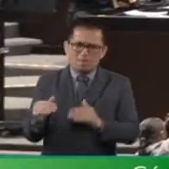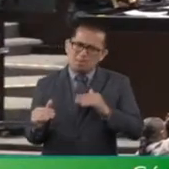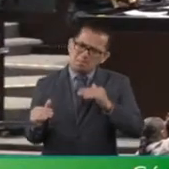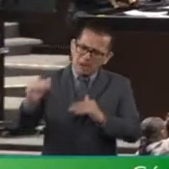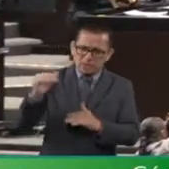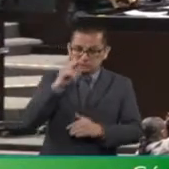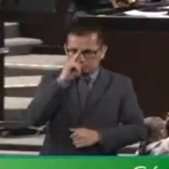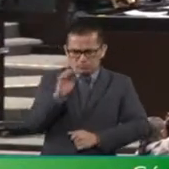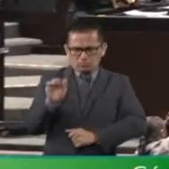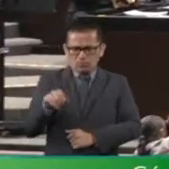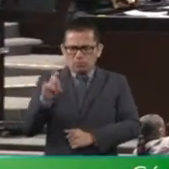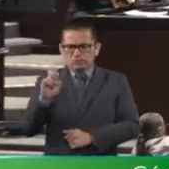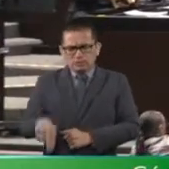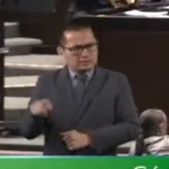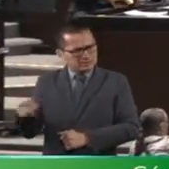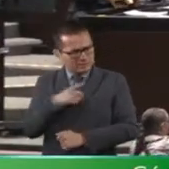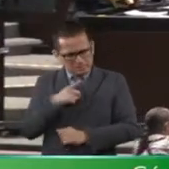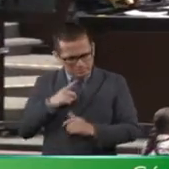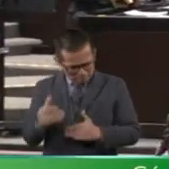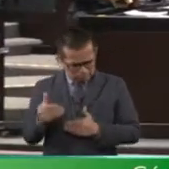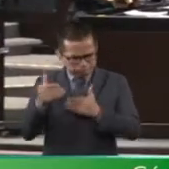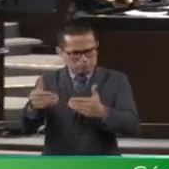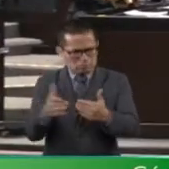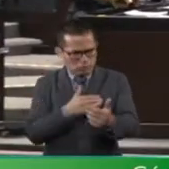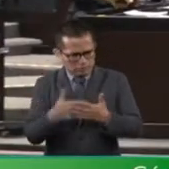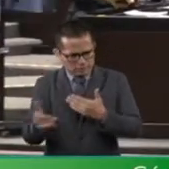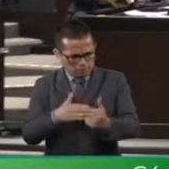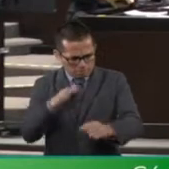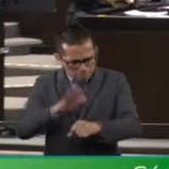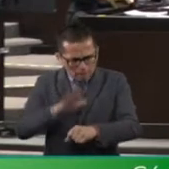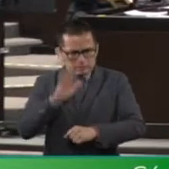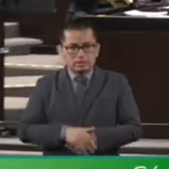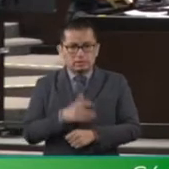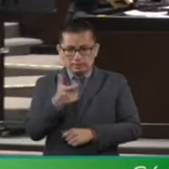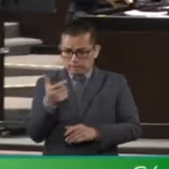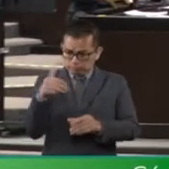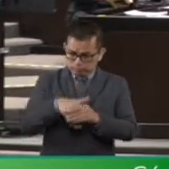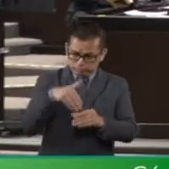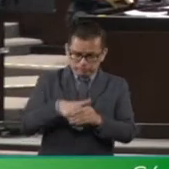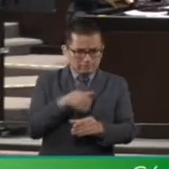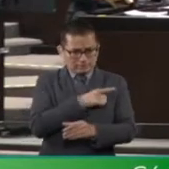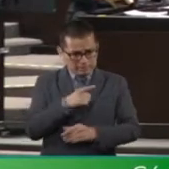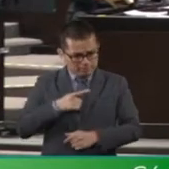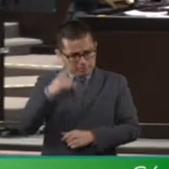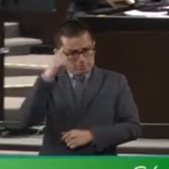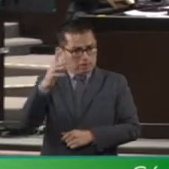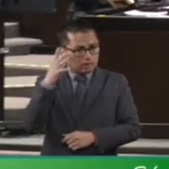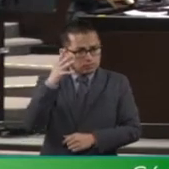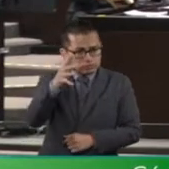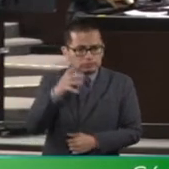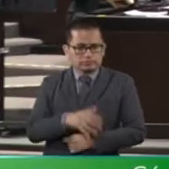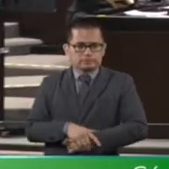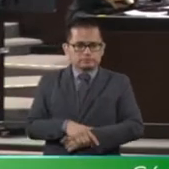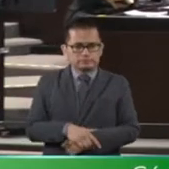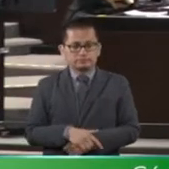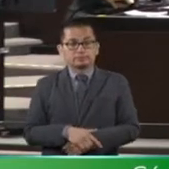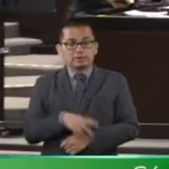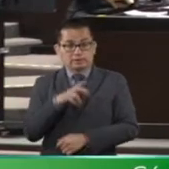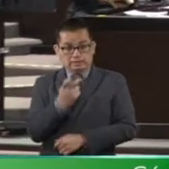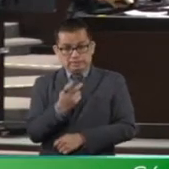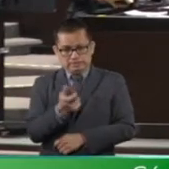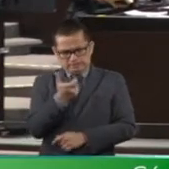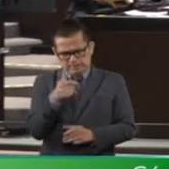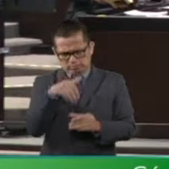al Fonden al siguiente siglo, hay que llevar los fondos y la estructuración financiera hacia el futuro. Este fondo, construido para